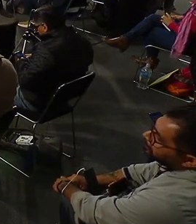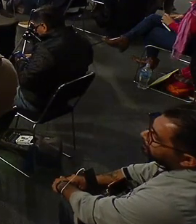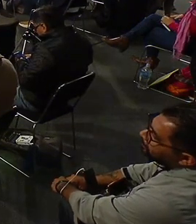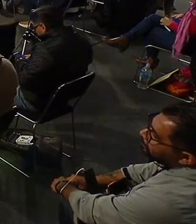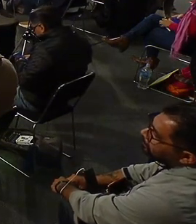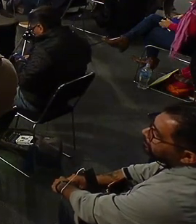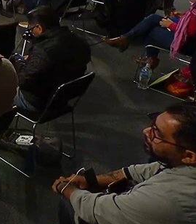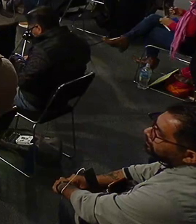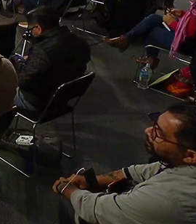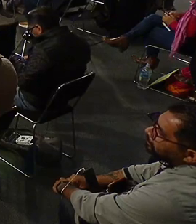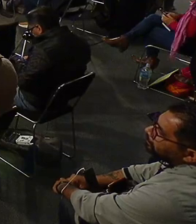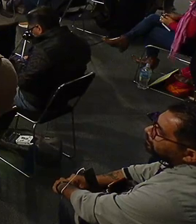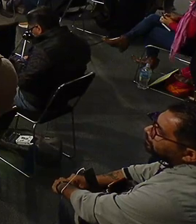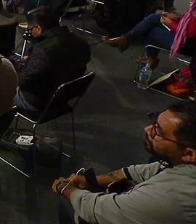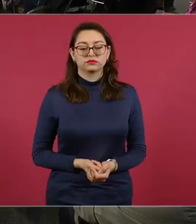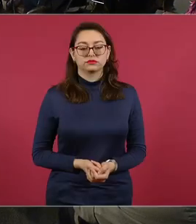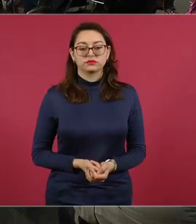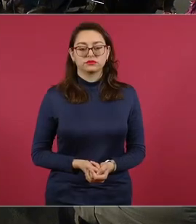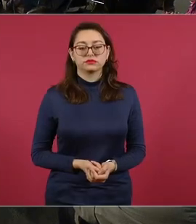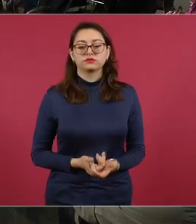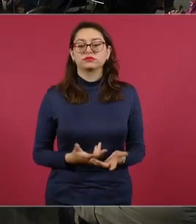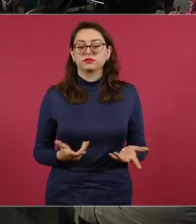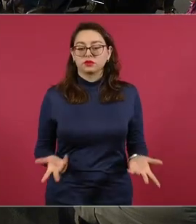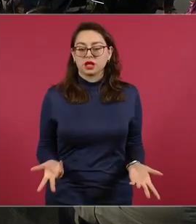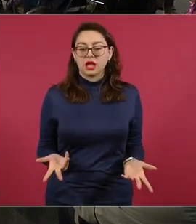Nada más para